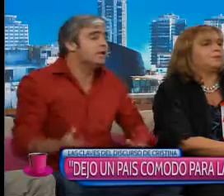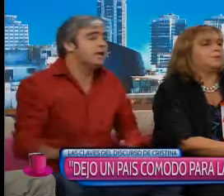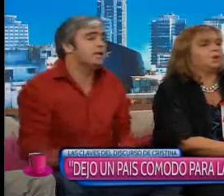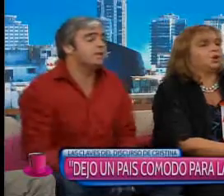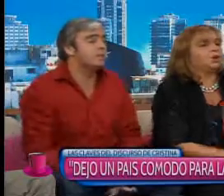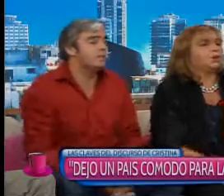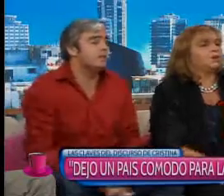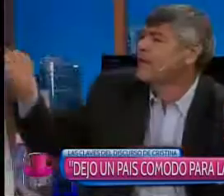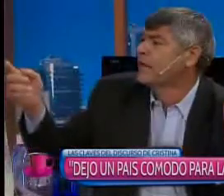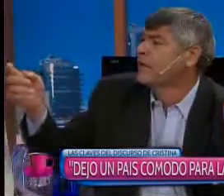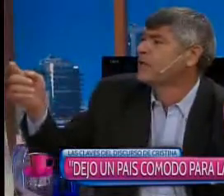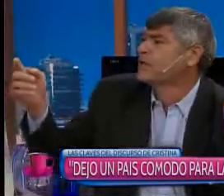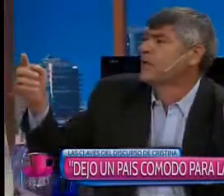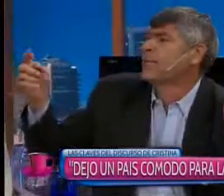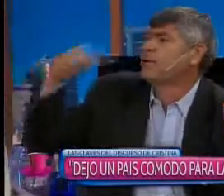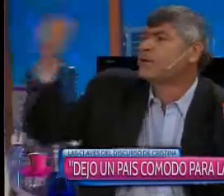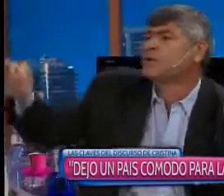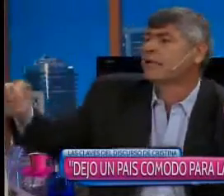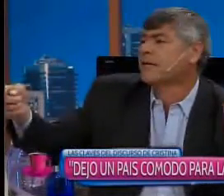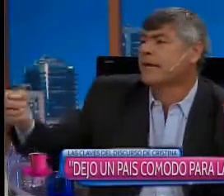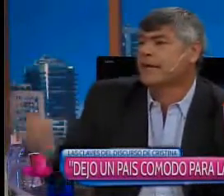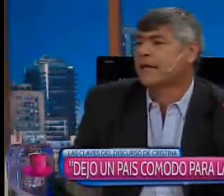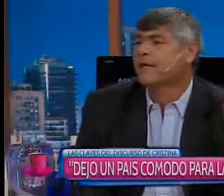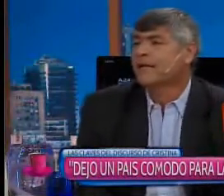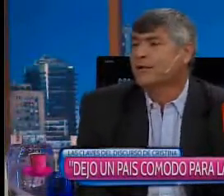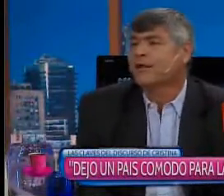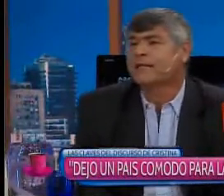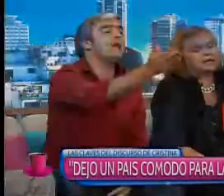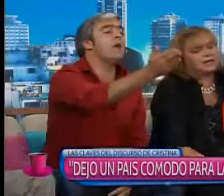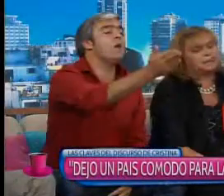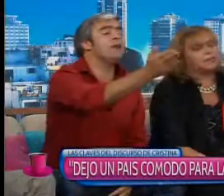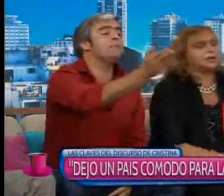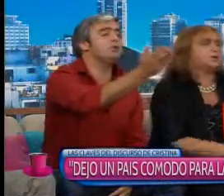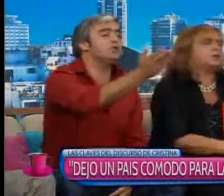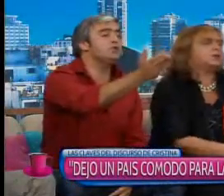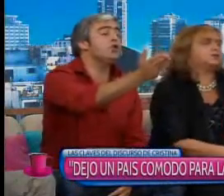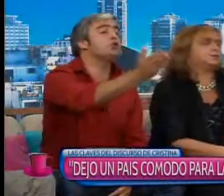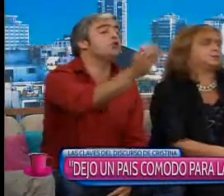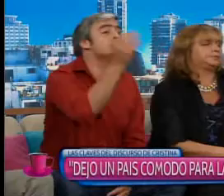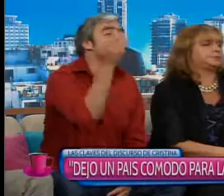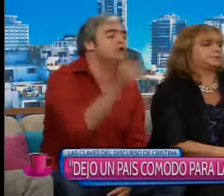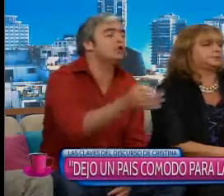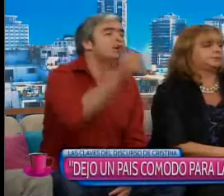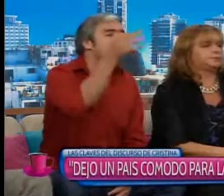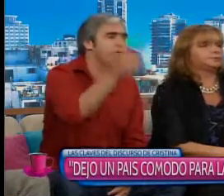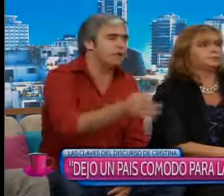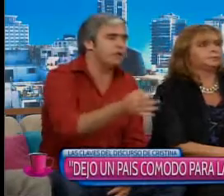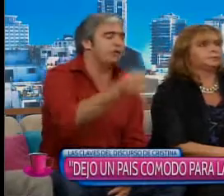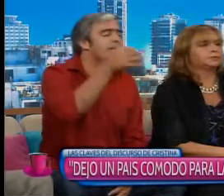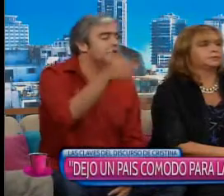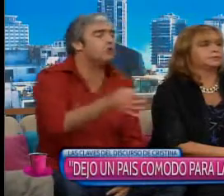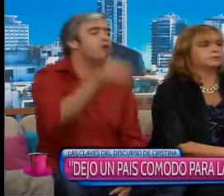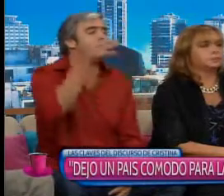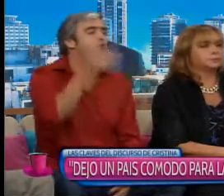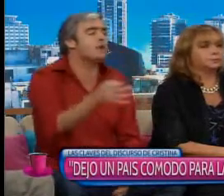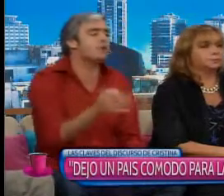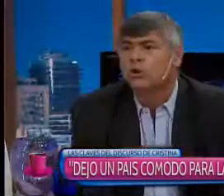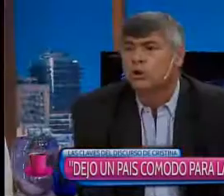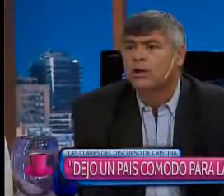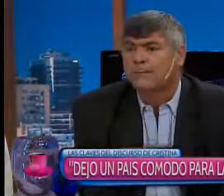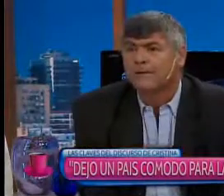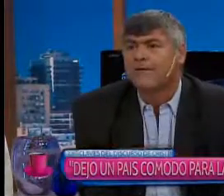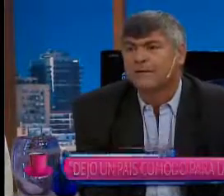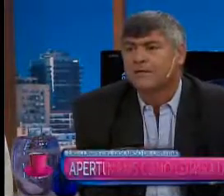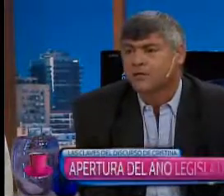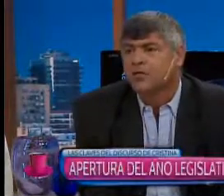fue el bipartidismo de los 90. El peronismo es el que viene, Luis. El bipartidismo de los 90, el PJ. Pero lo que habla por sí solo son los actos de gobierno. Pero perdóname, Cristina no